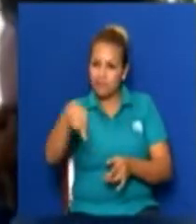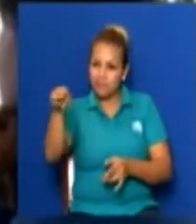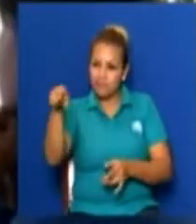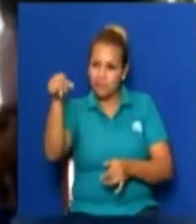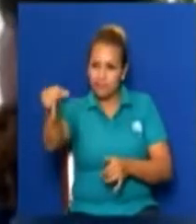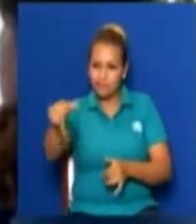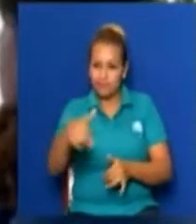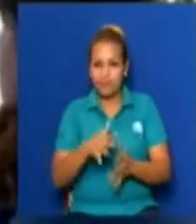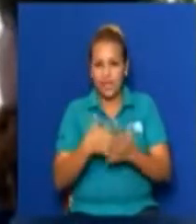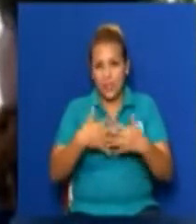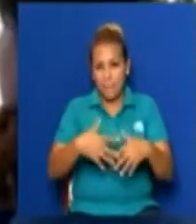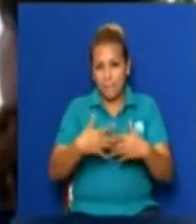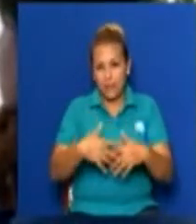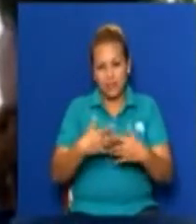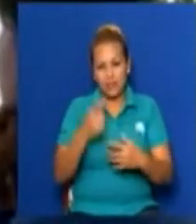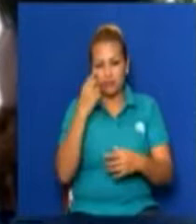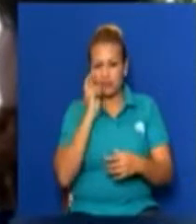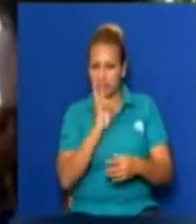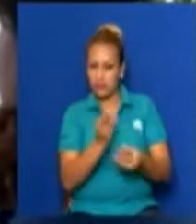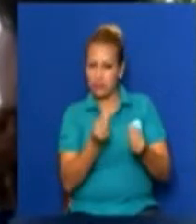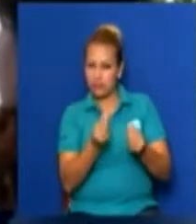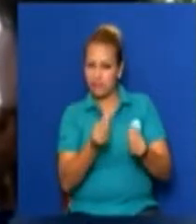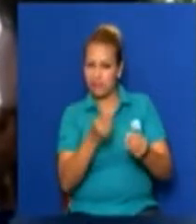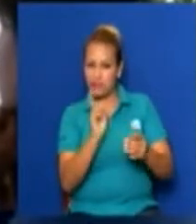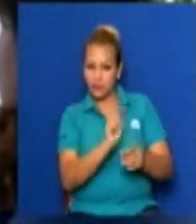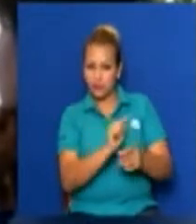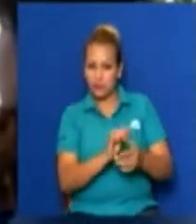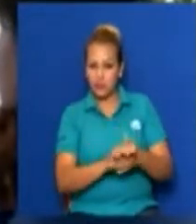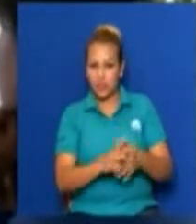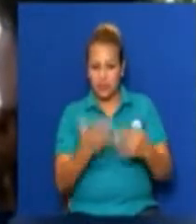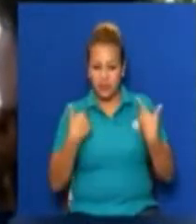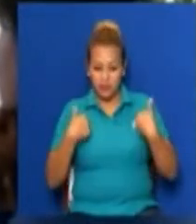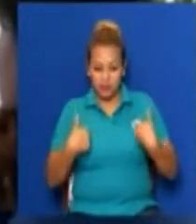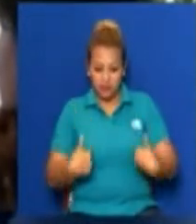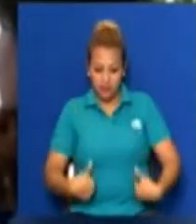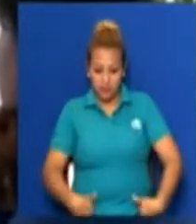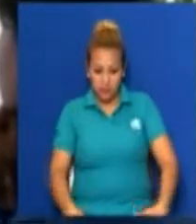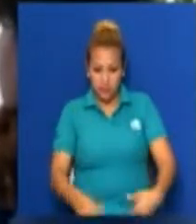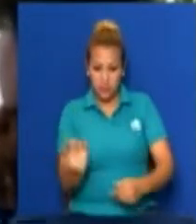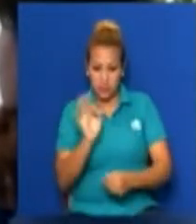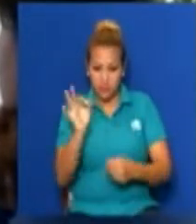en la empresa y necesitamos una que se vista mejor.